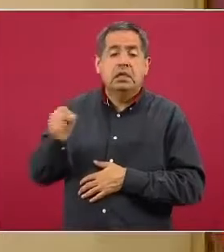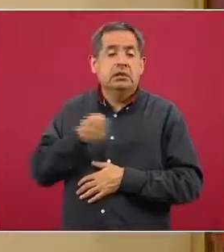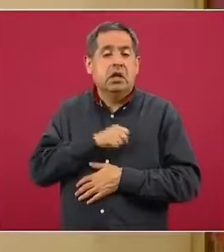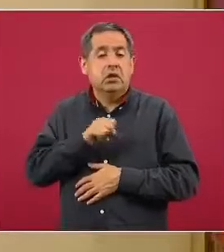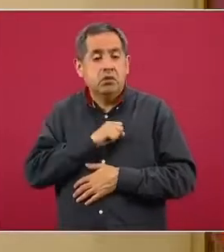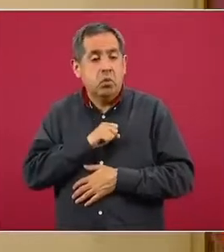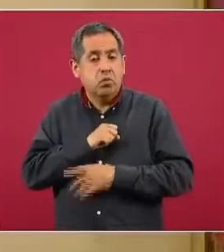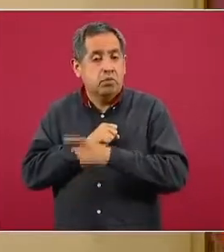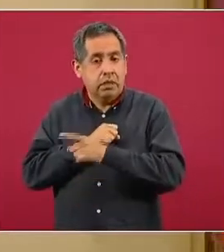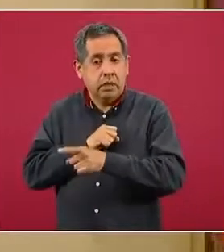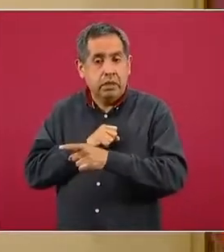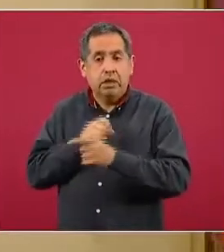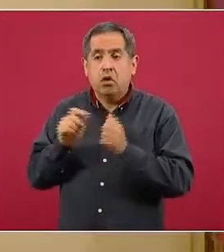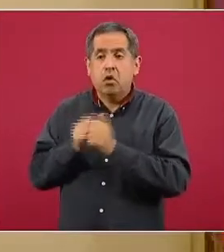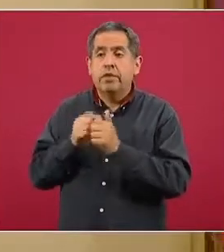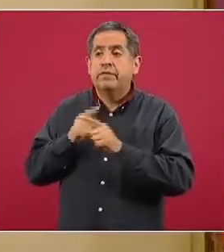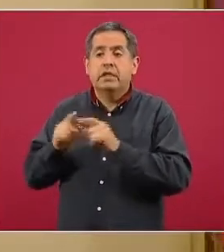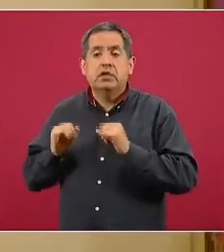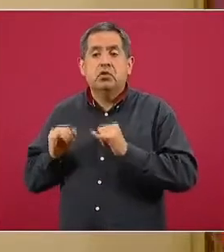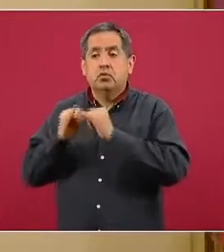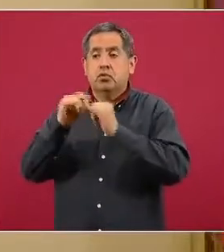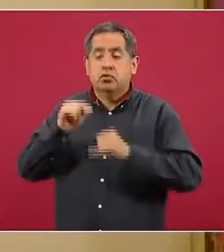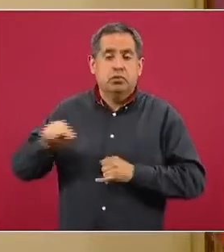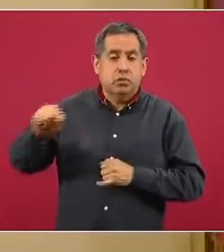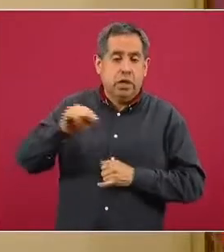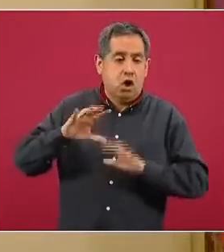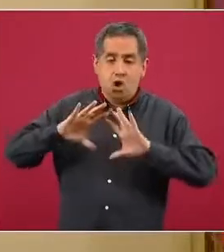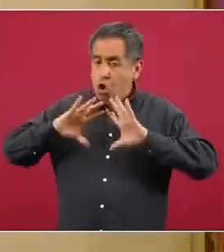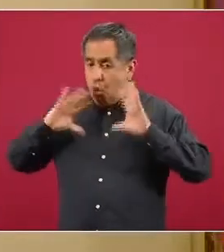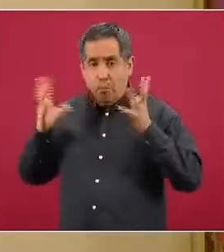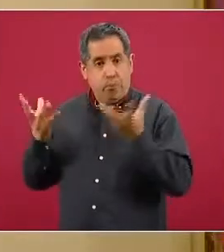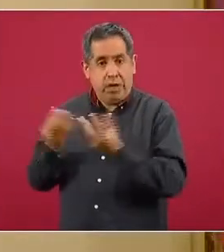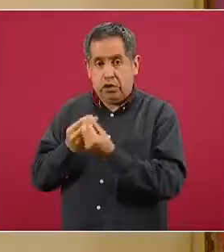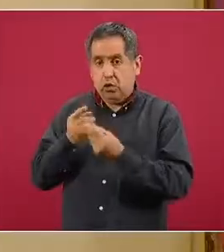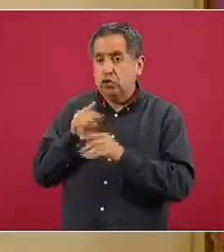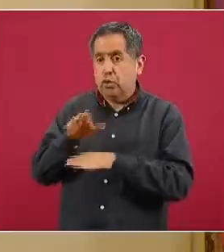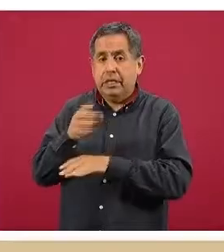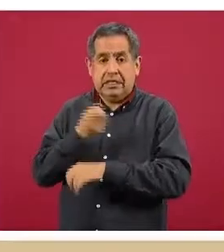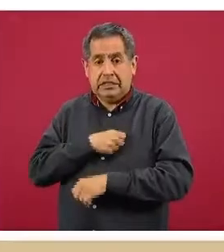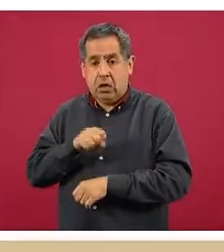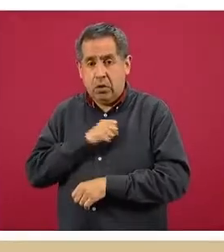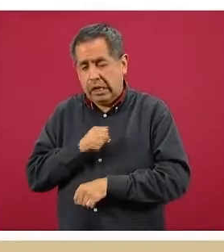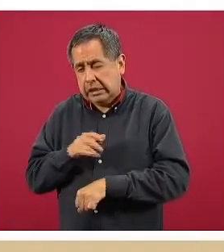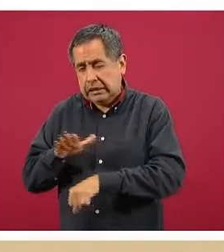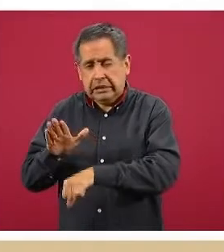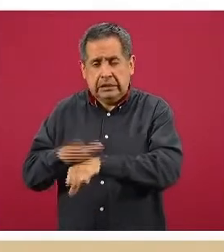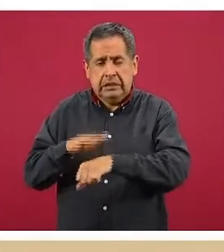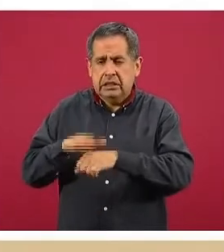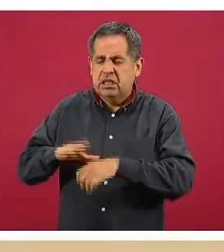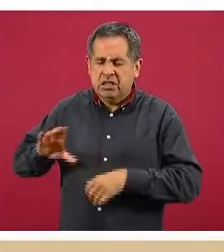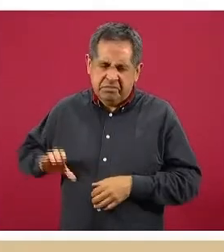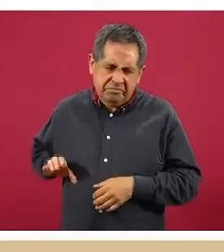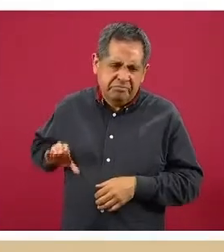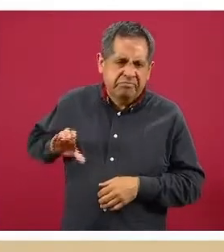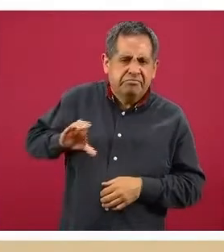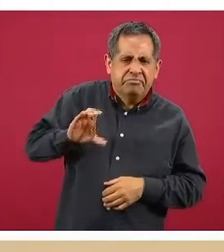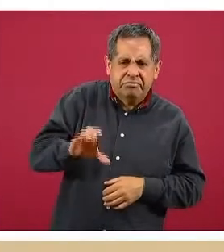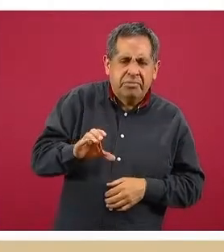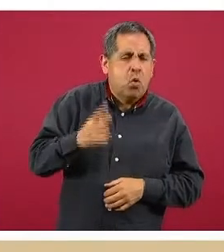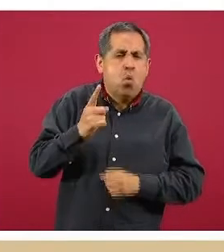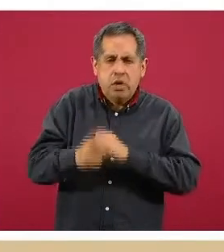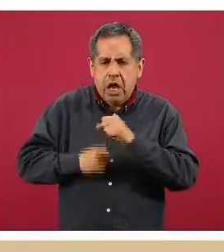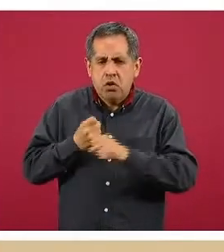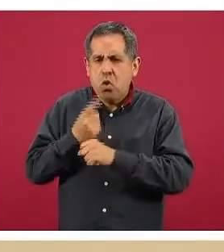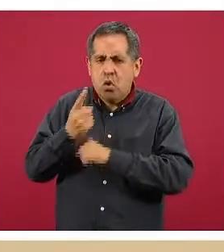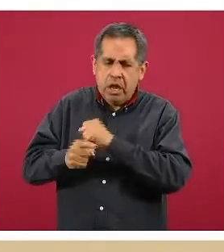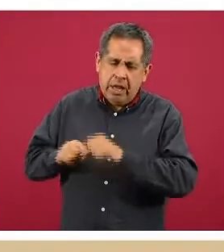caso la Secretaría de Salud y las instituciones, es decir, el Sistema Nacional de Salud, hace una inversión importante todos los años.